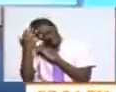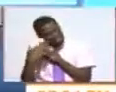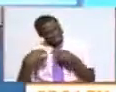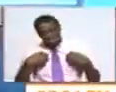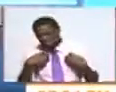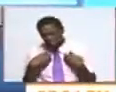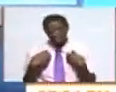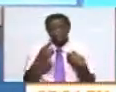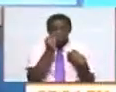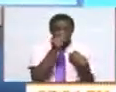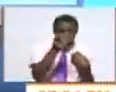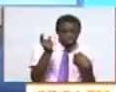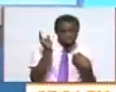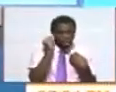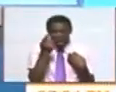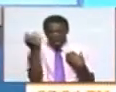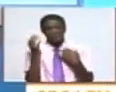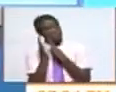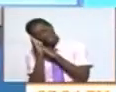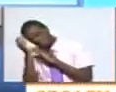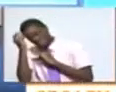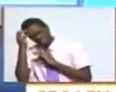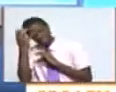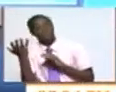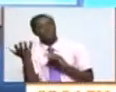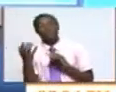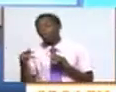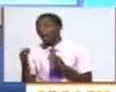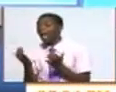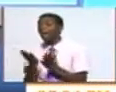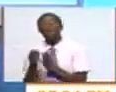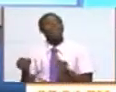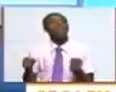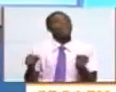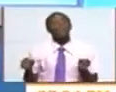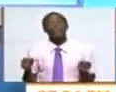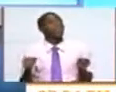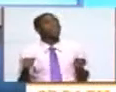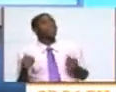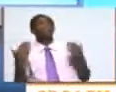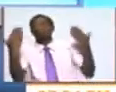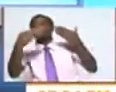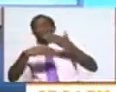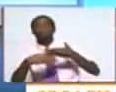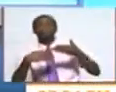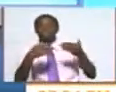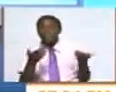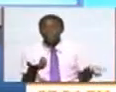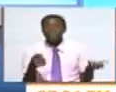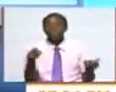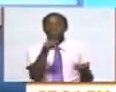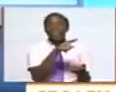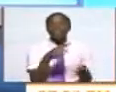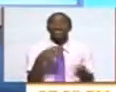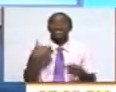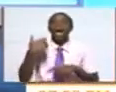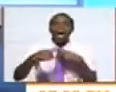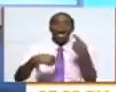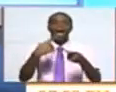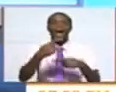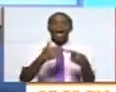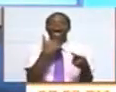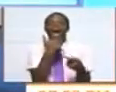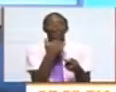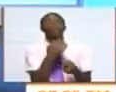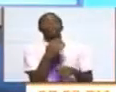intranquila, usted no tiene que llevar regularmente sus hijos a la escuela, usted se tiene que acostumbrar cada 48 horas a